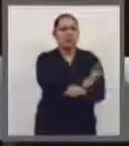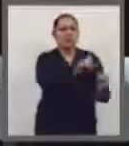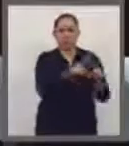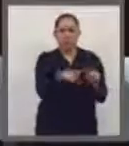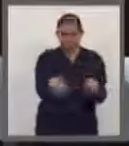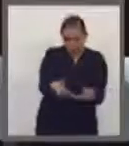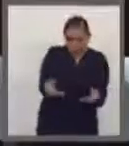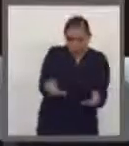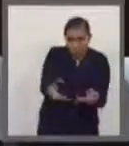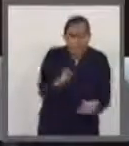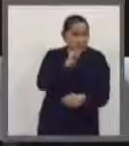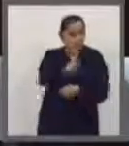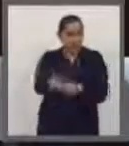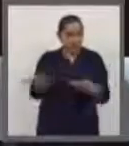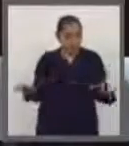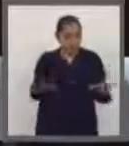peor